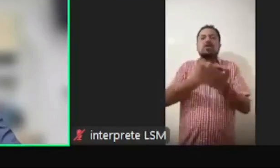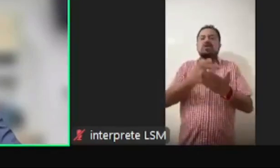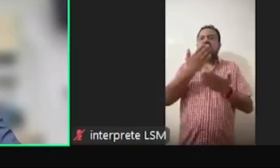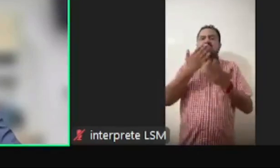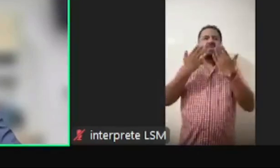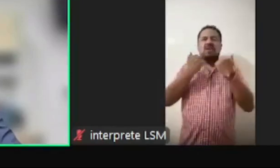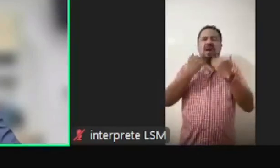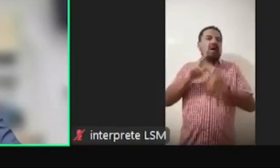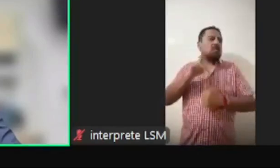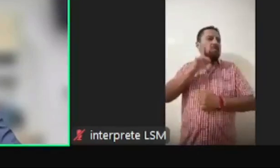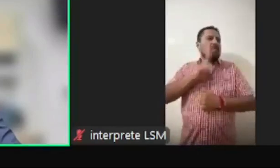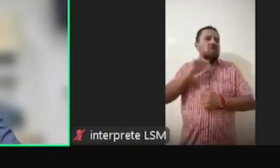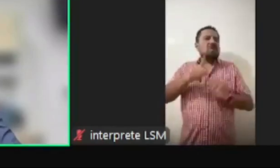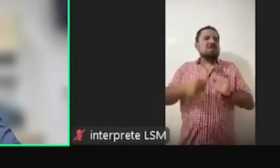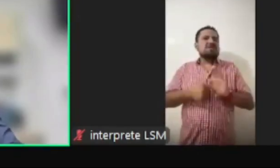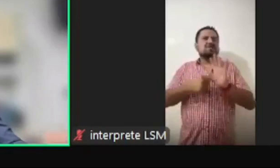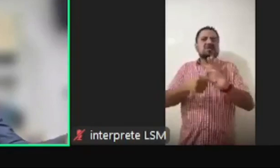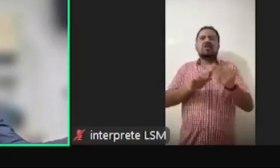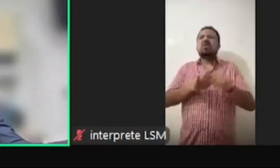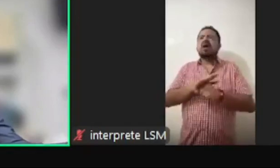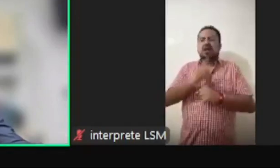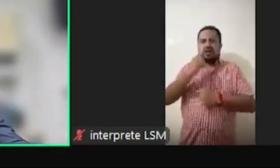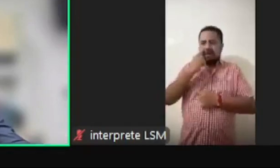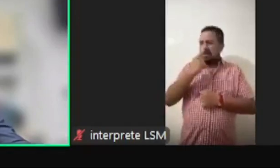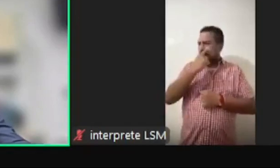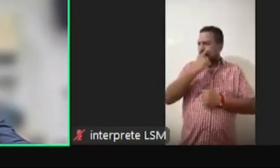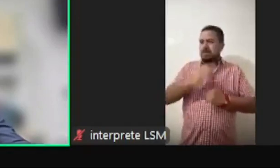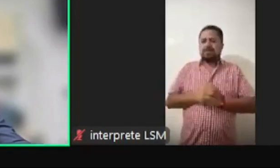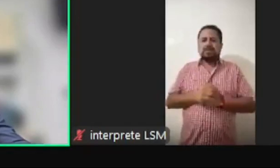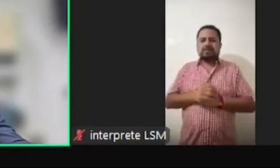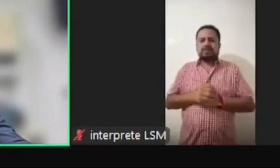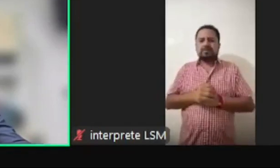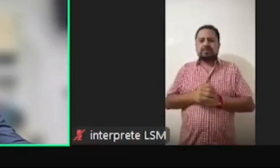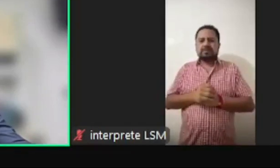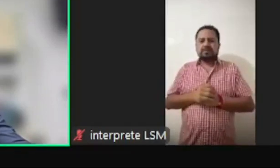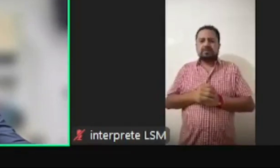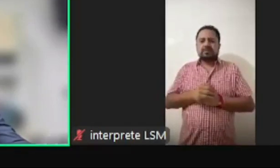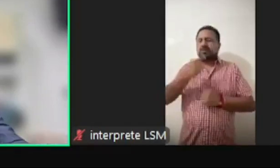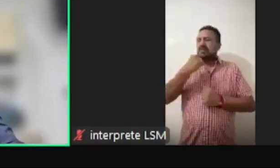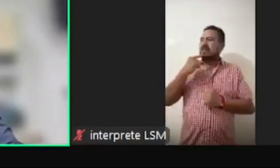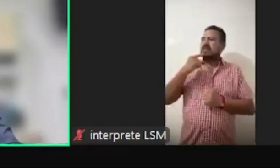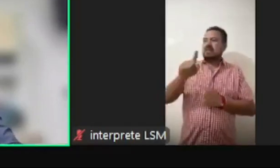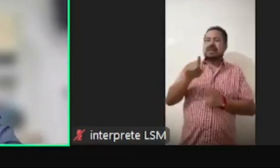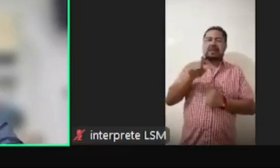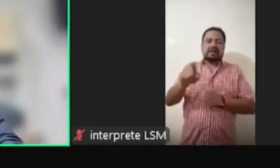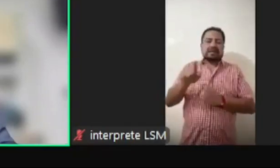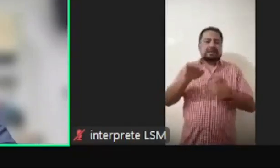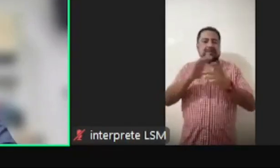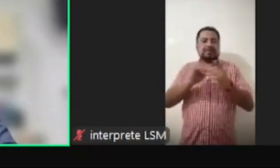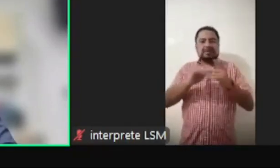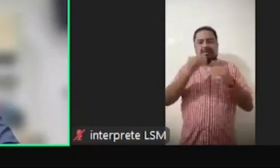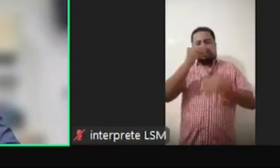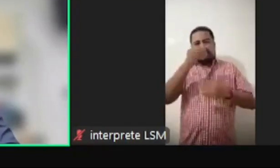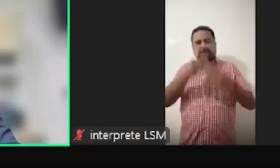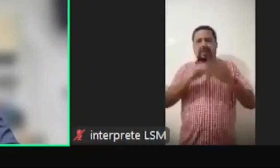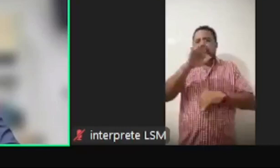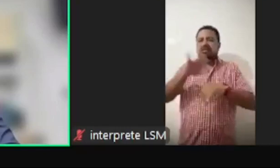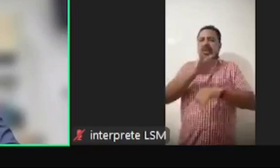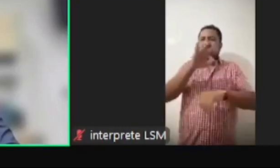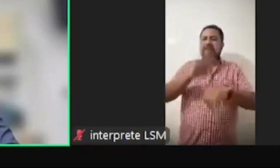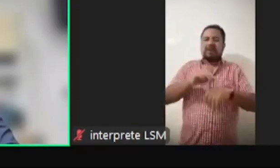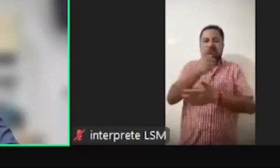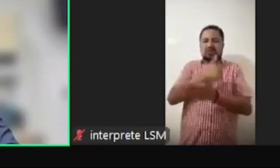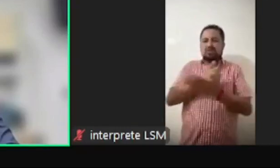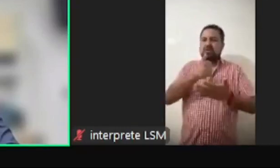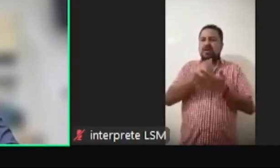de la conducta infractora por las siguientes consideraciones. La denunciante aduce que en diversos puntos de la ciudad de Chilpancingo de los Bravo advirtió